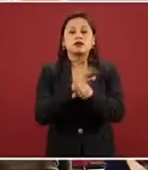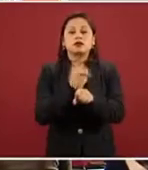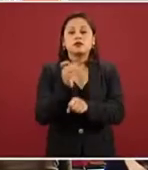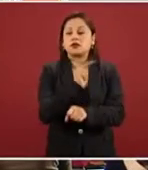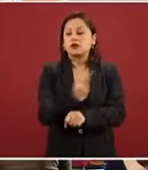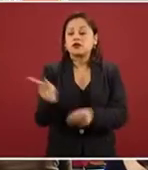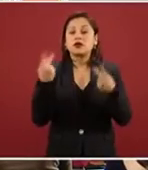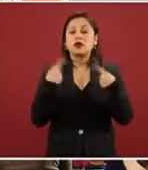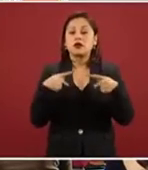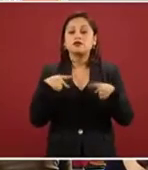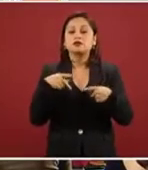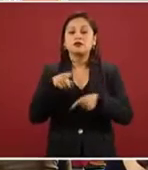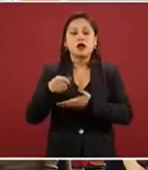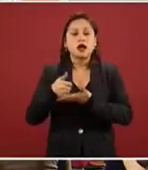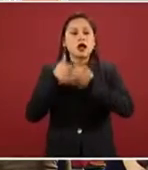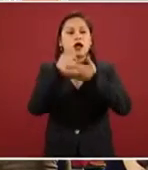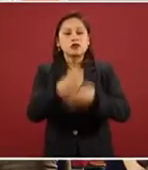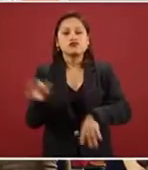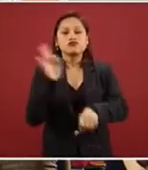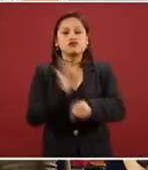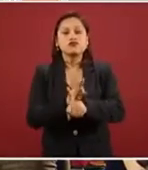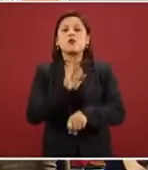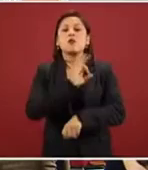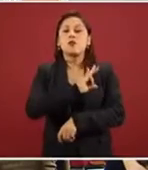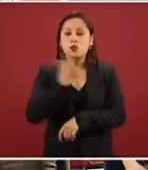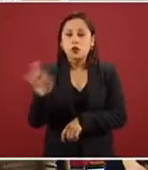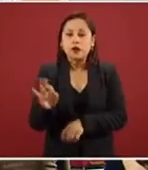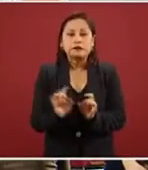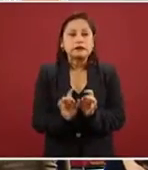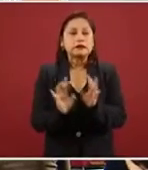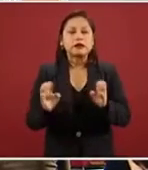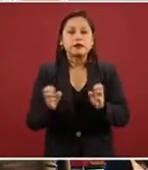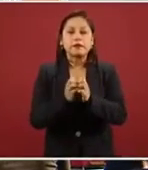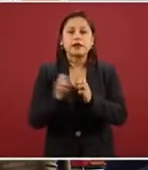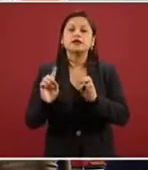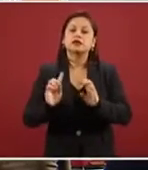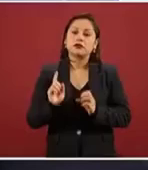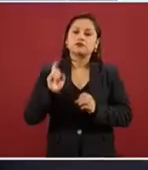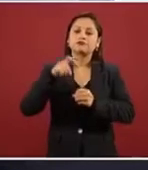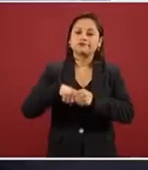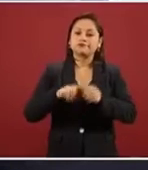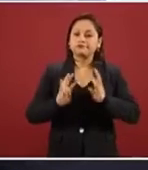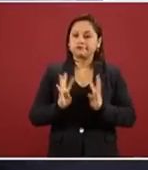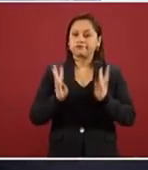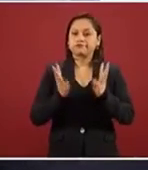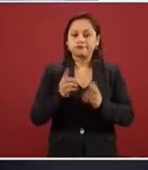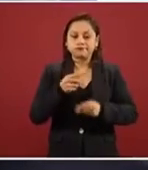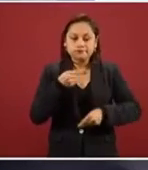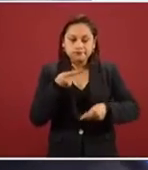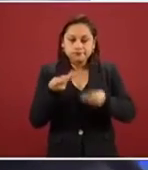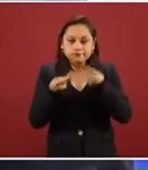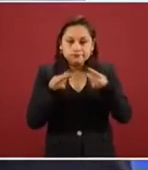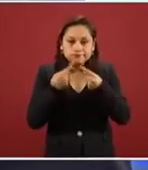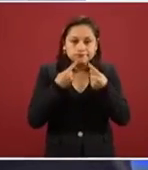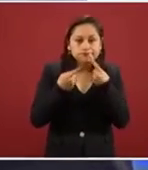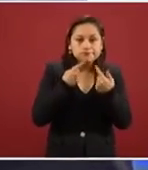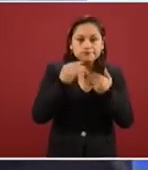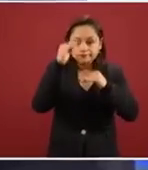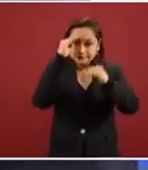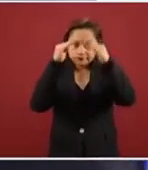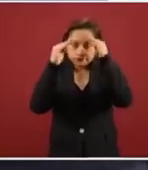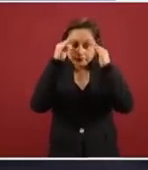que pueden prevenir y que pueden atender una emergencia en su momento. Realizamos, como ustedes lo saben, la